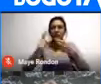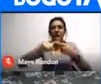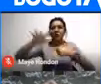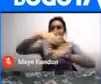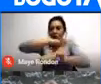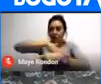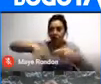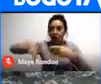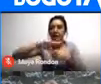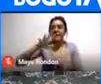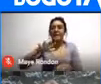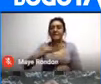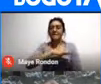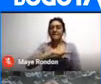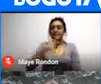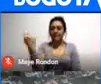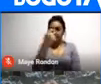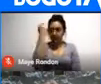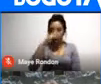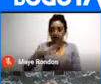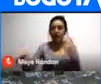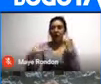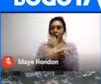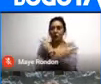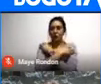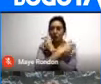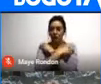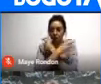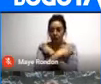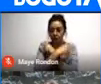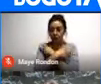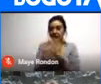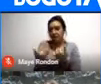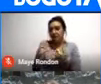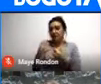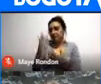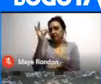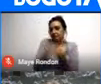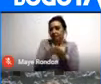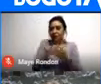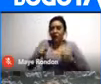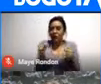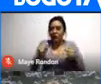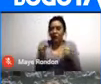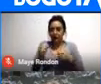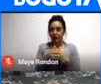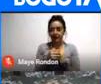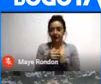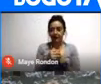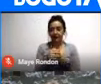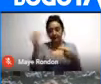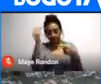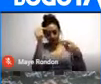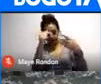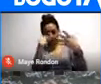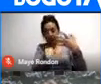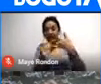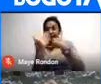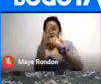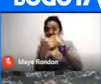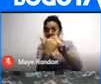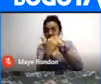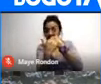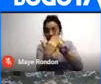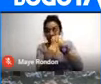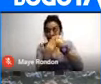Meta Tolima Huila Y también está Pues nuestra ciudad capital Esta región Tiene muchas cosas